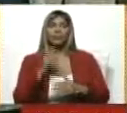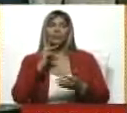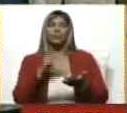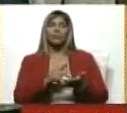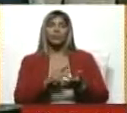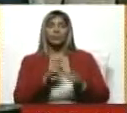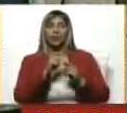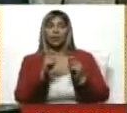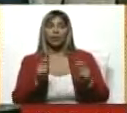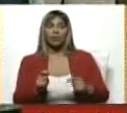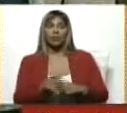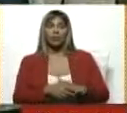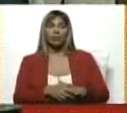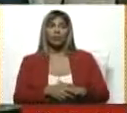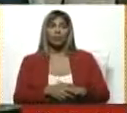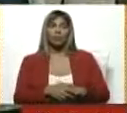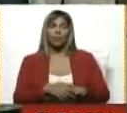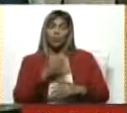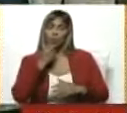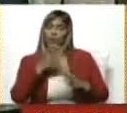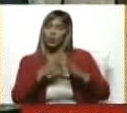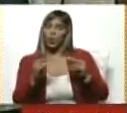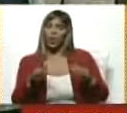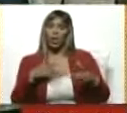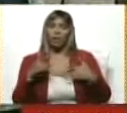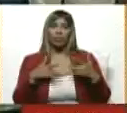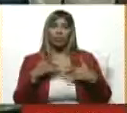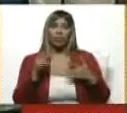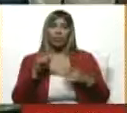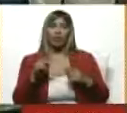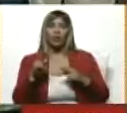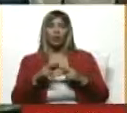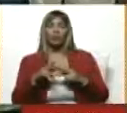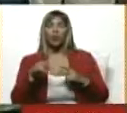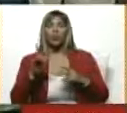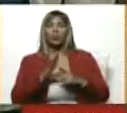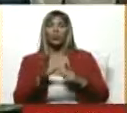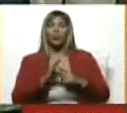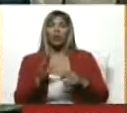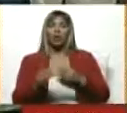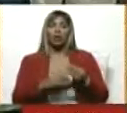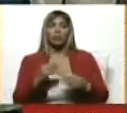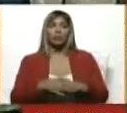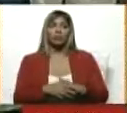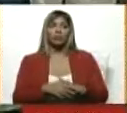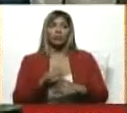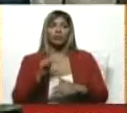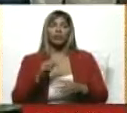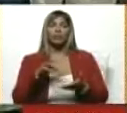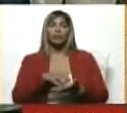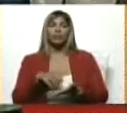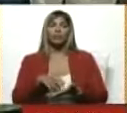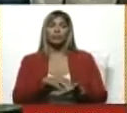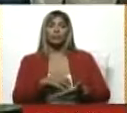presencia artística y bueno, todas las actividades de tipo cultural que se van a estar realizando en estos